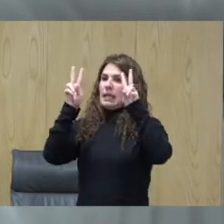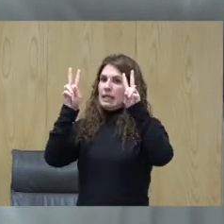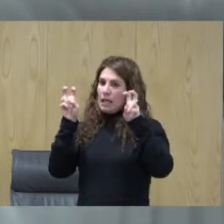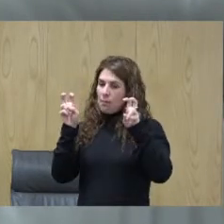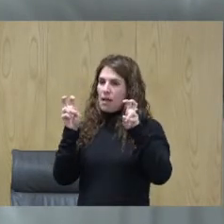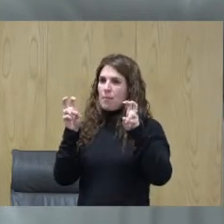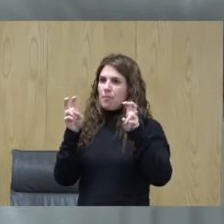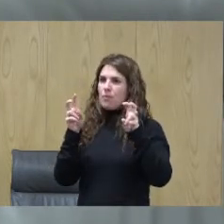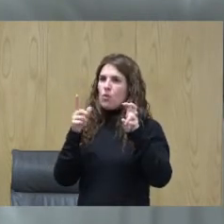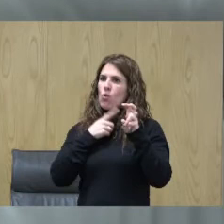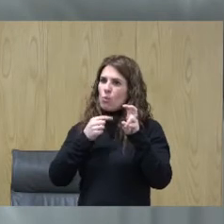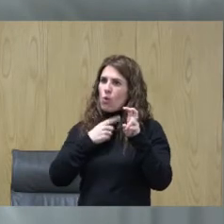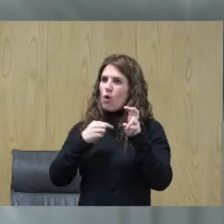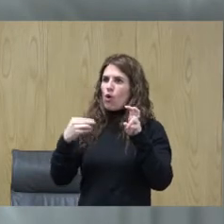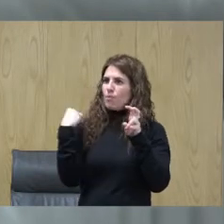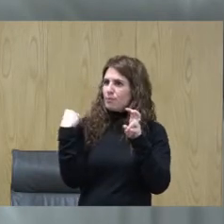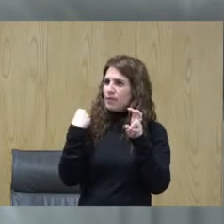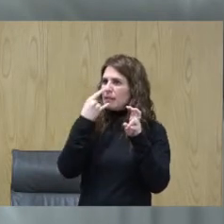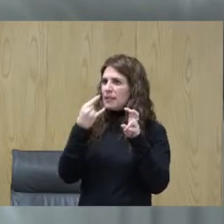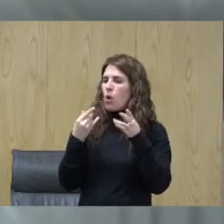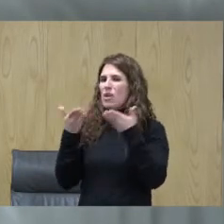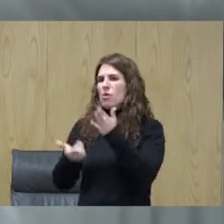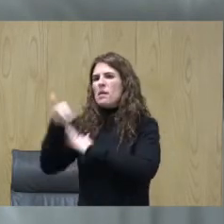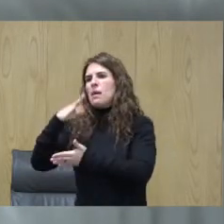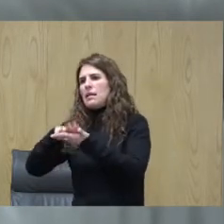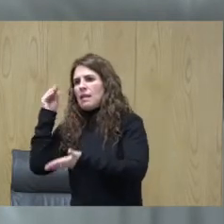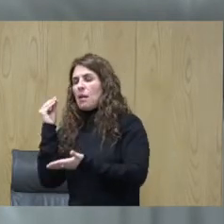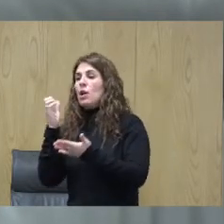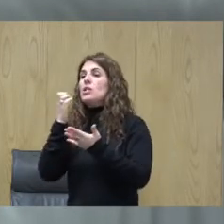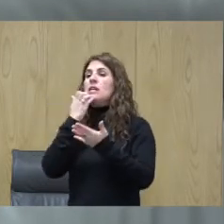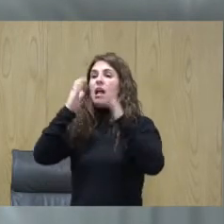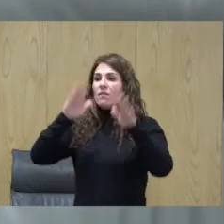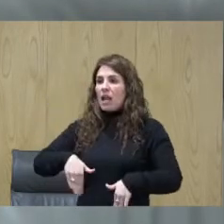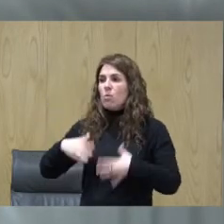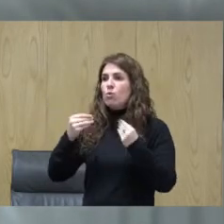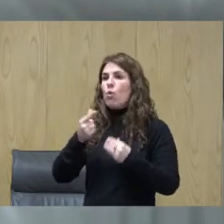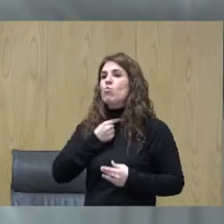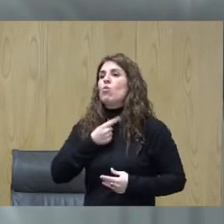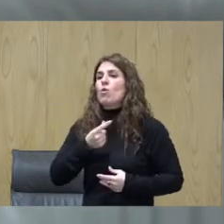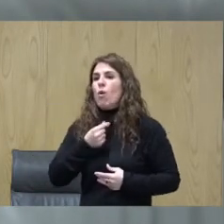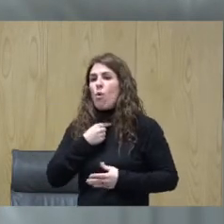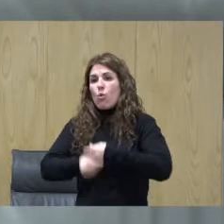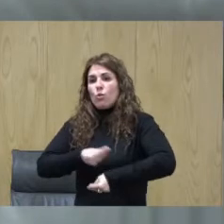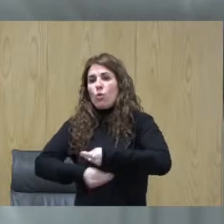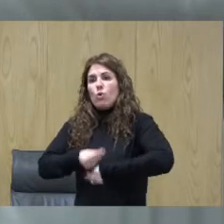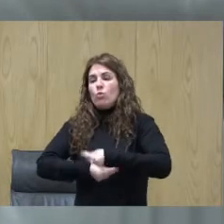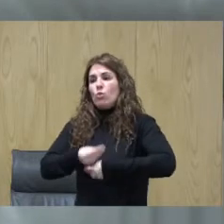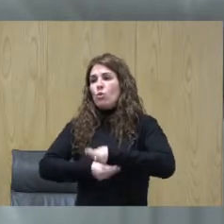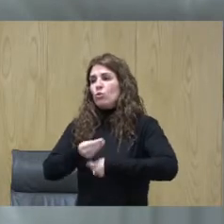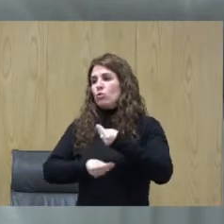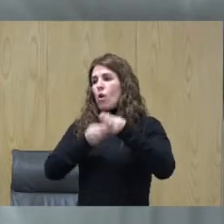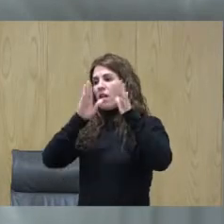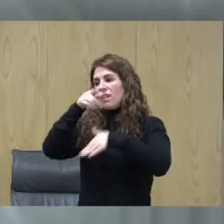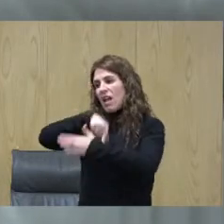comprender. Eso sí lo sabemos. Lo que pasa es que si te cargas mucho en el humor, entonces te puedes ir a, digamos, una